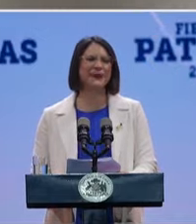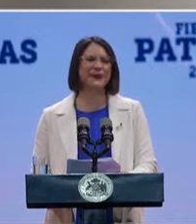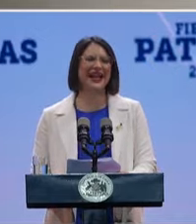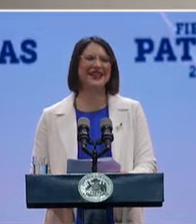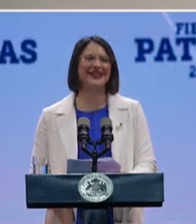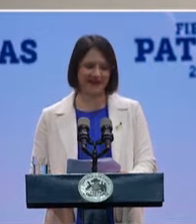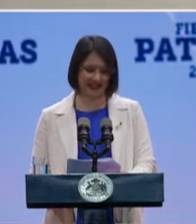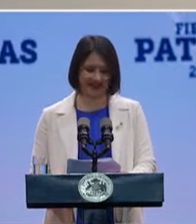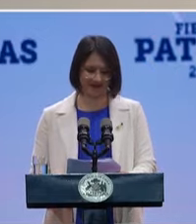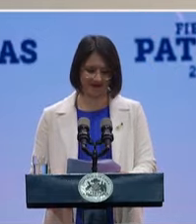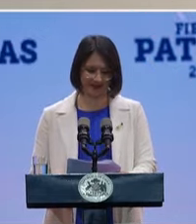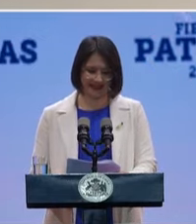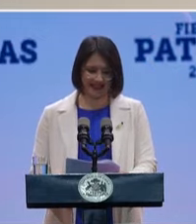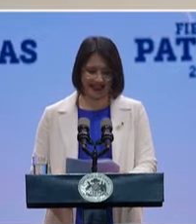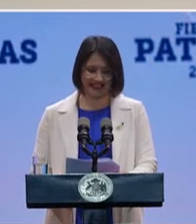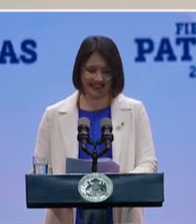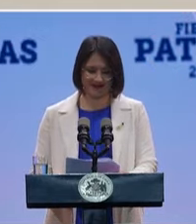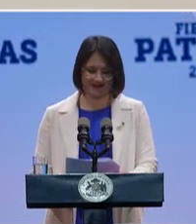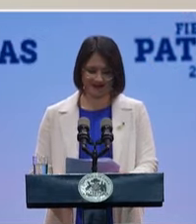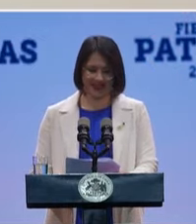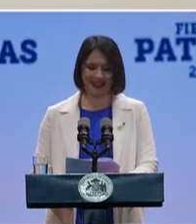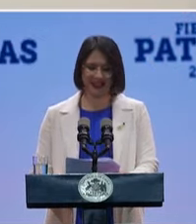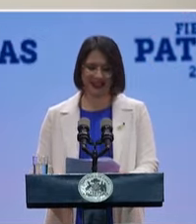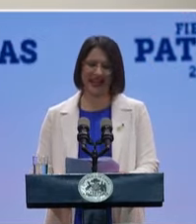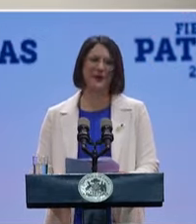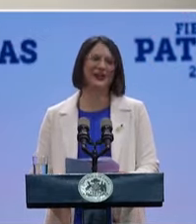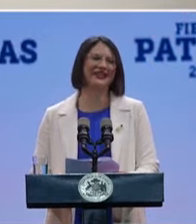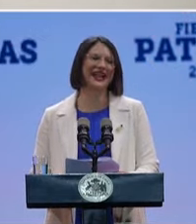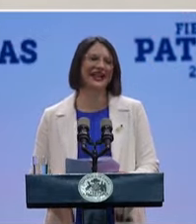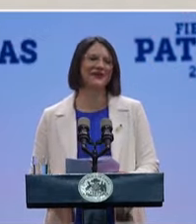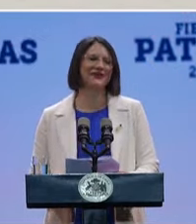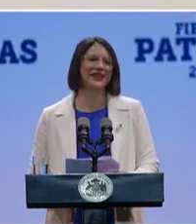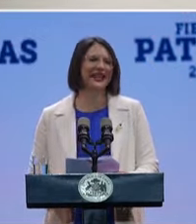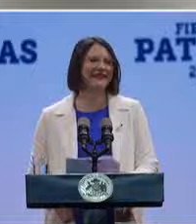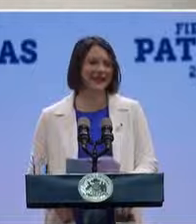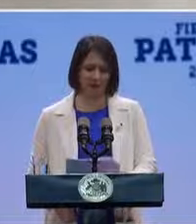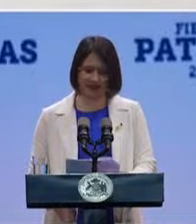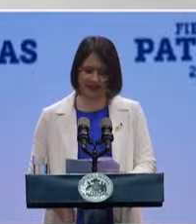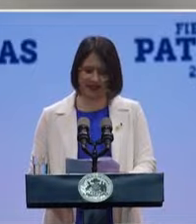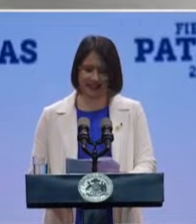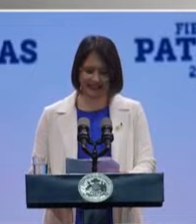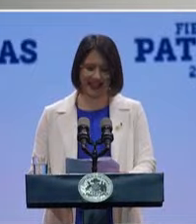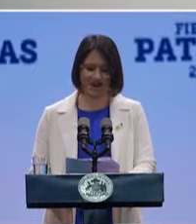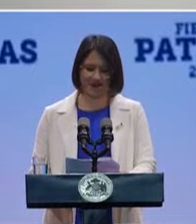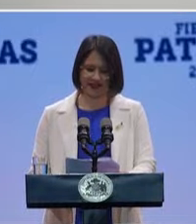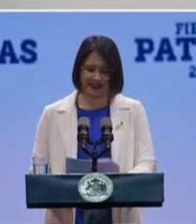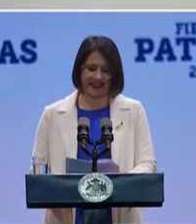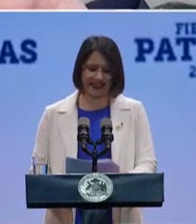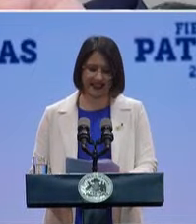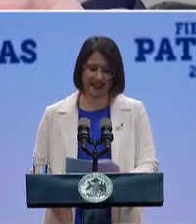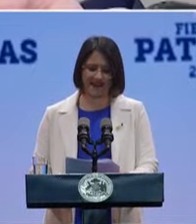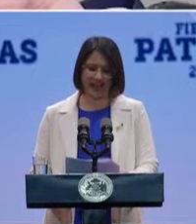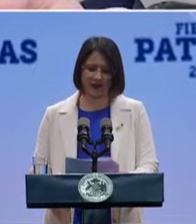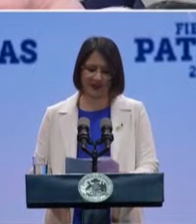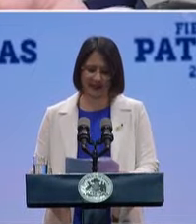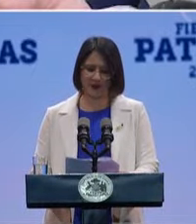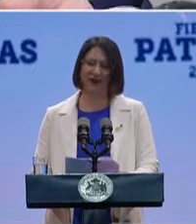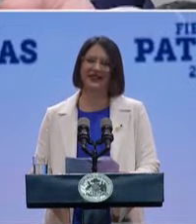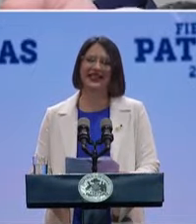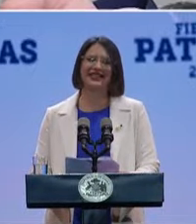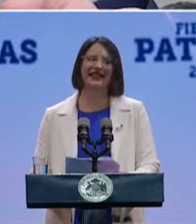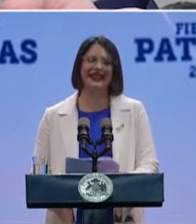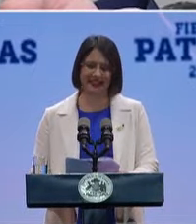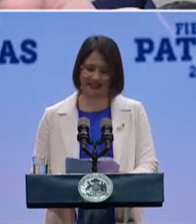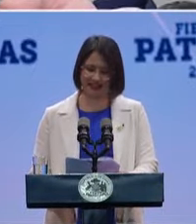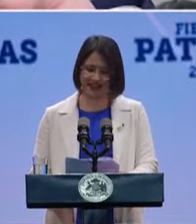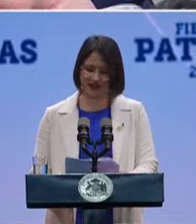relevante. ¿Por qué? Porque esa reunión a la cual hace mención el ente persecutor fue el 13 de agosto. El regreso de esa persona es el